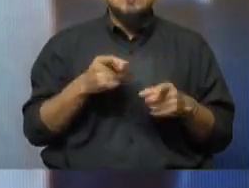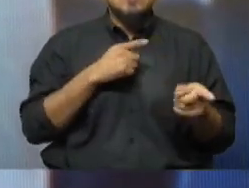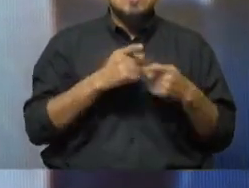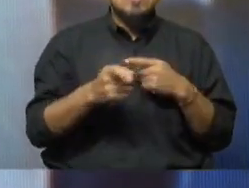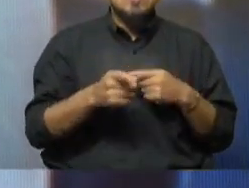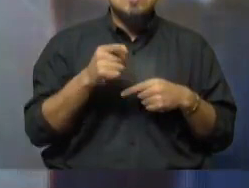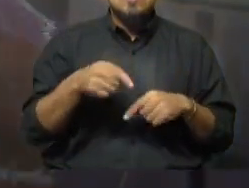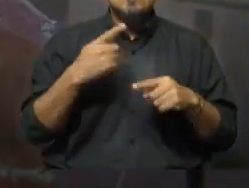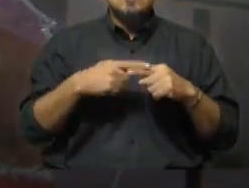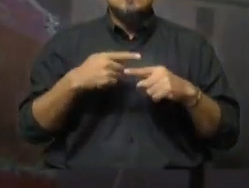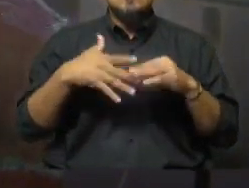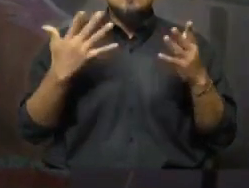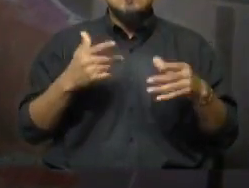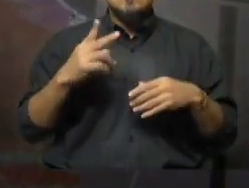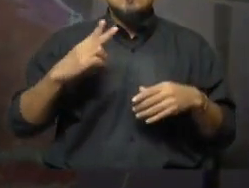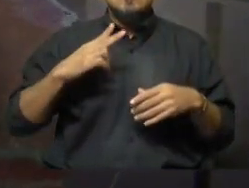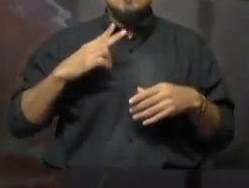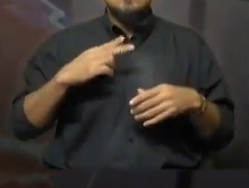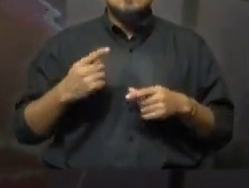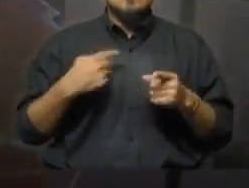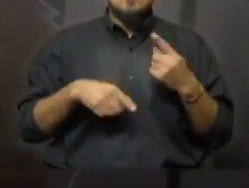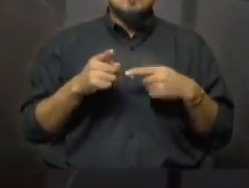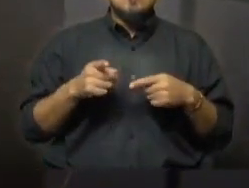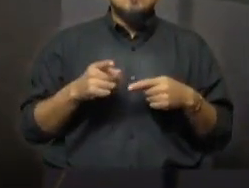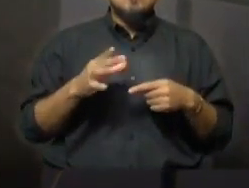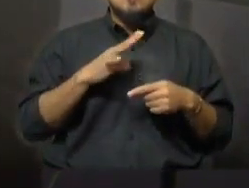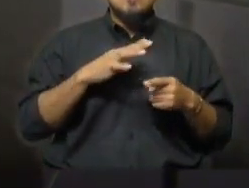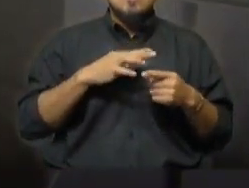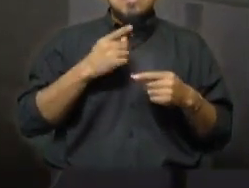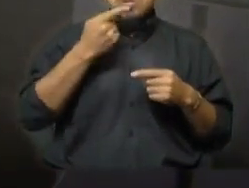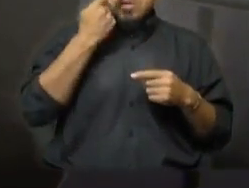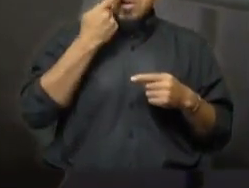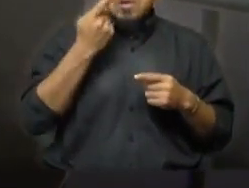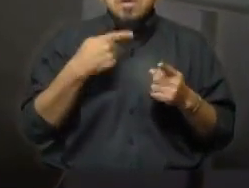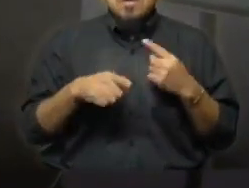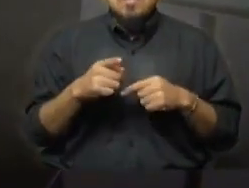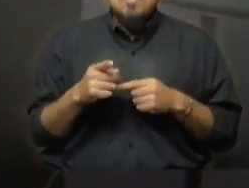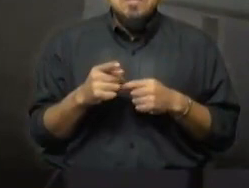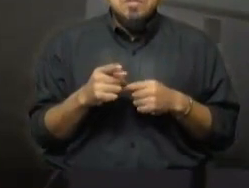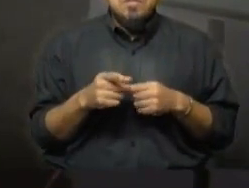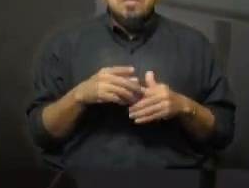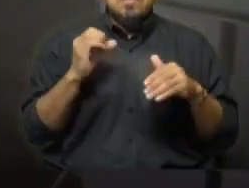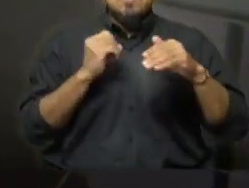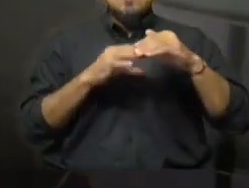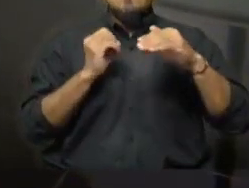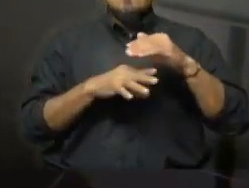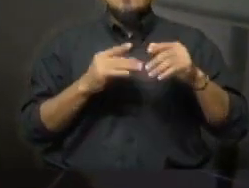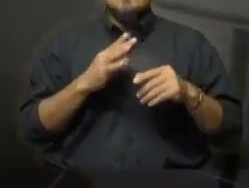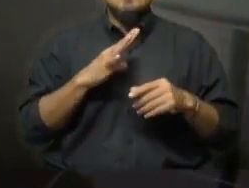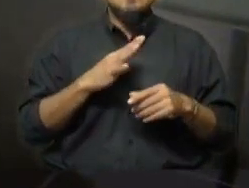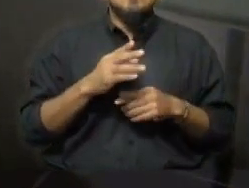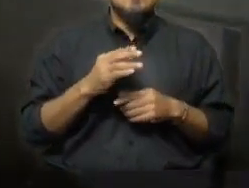si tu festival es privado, pero tenés una declaratoria de interés ministerial, si sacaste un fondo concursable, si